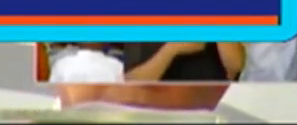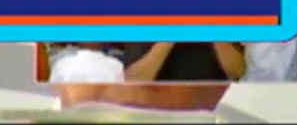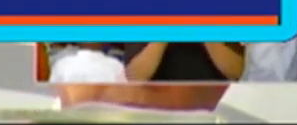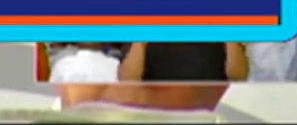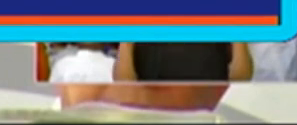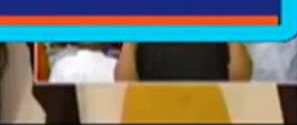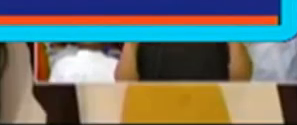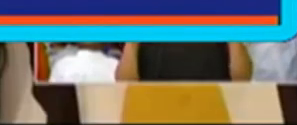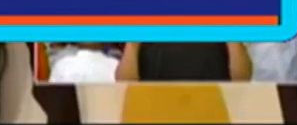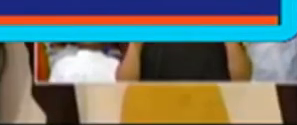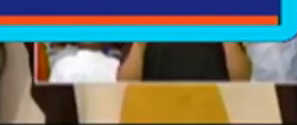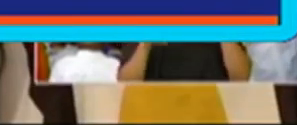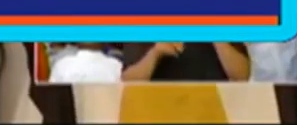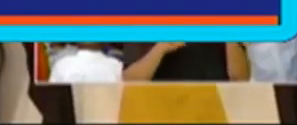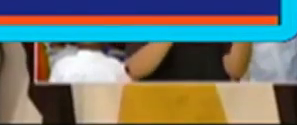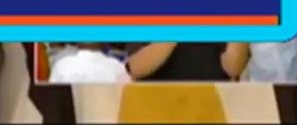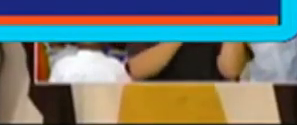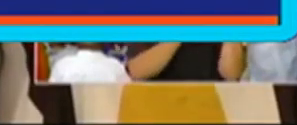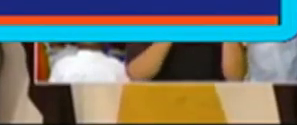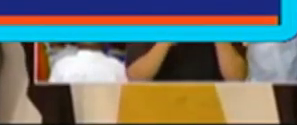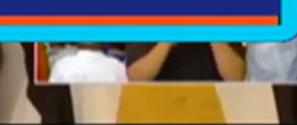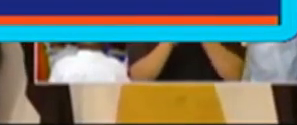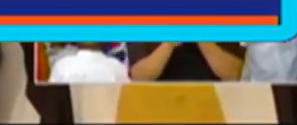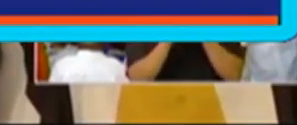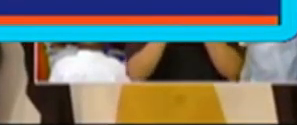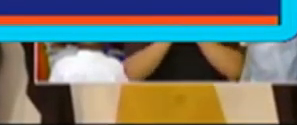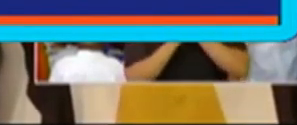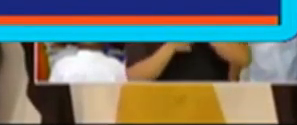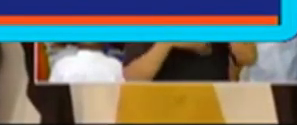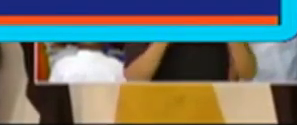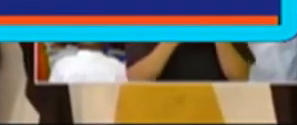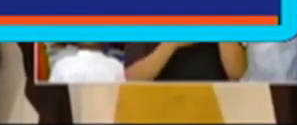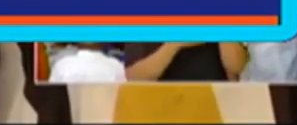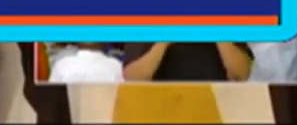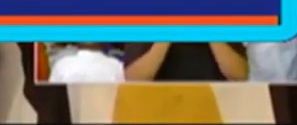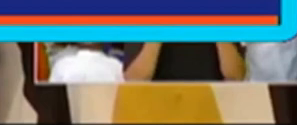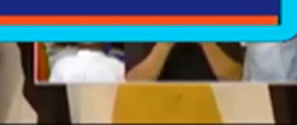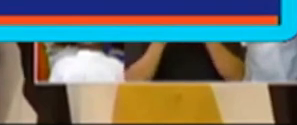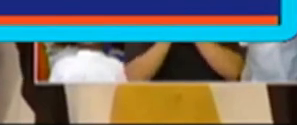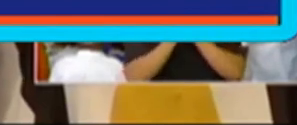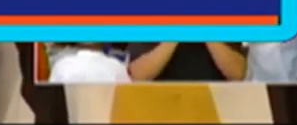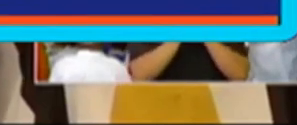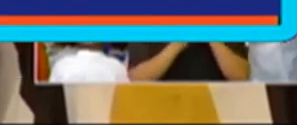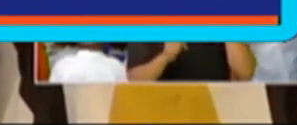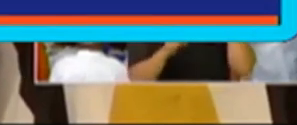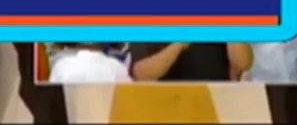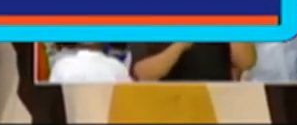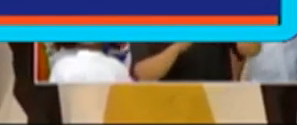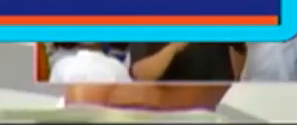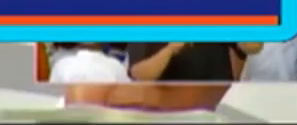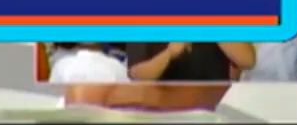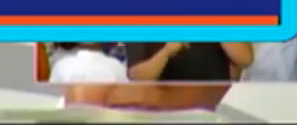democráticos. Este compromiso es el mismo que le pedimos a todos los sectores de la sociedad, en especial a los padres